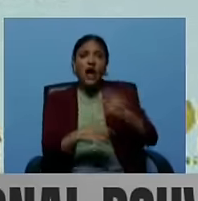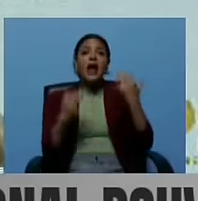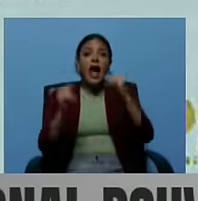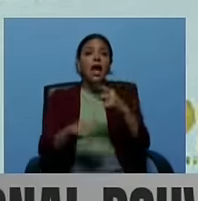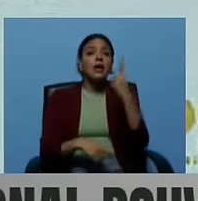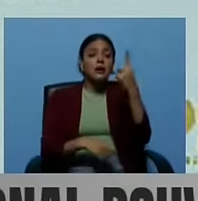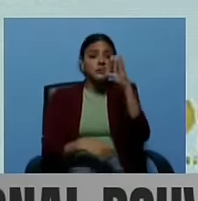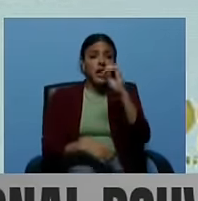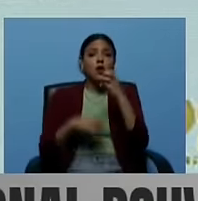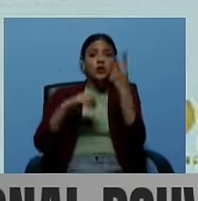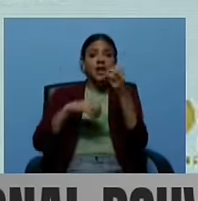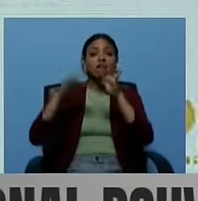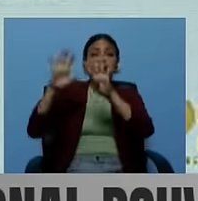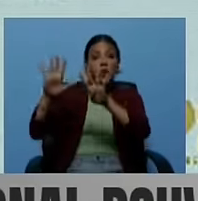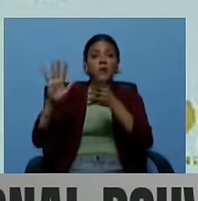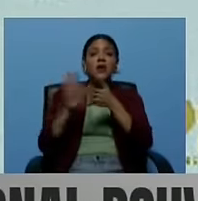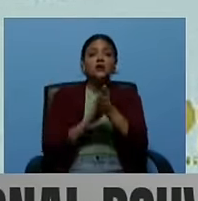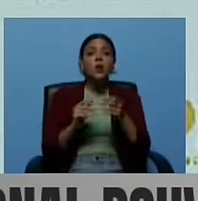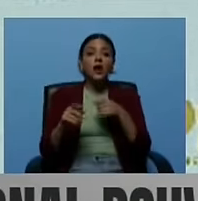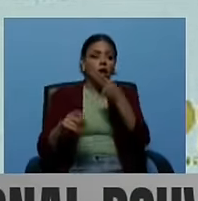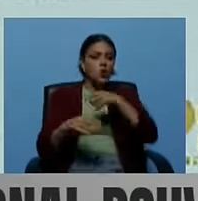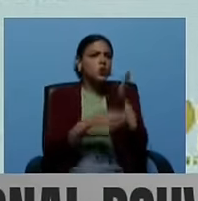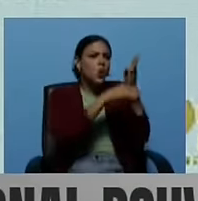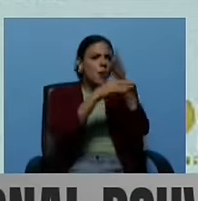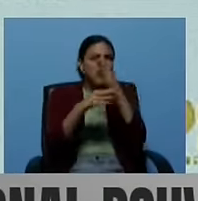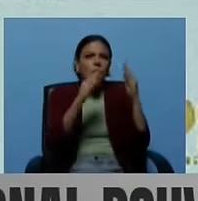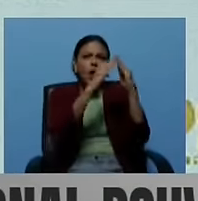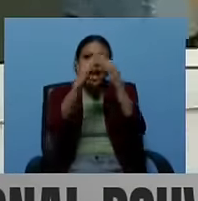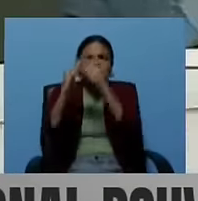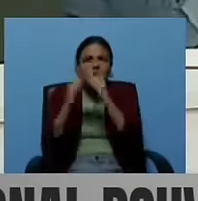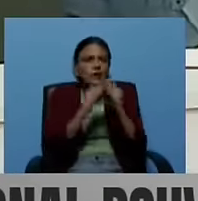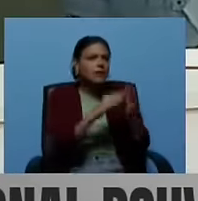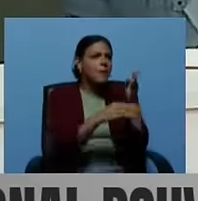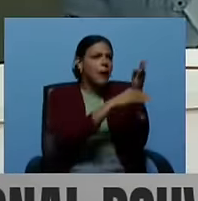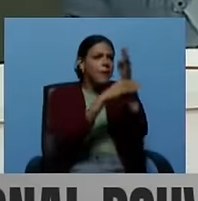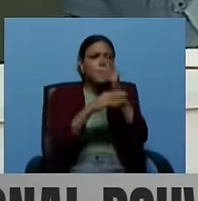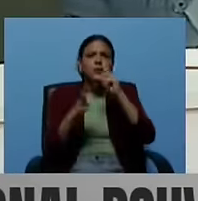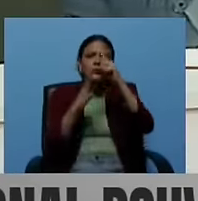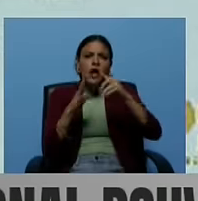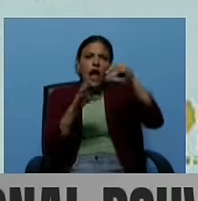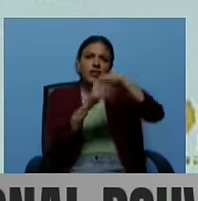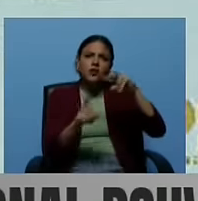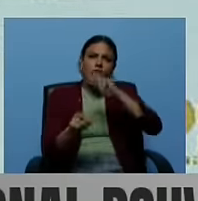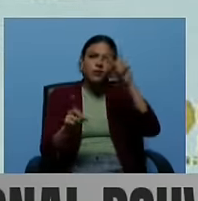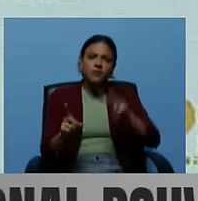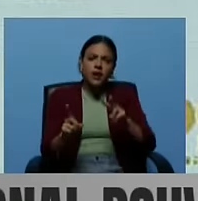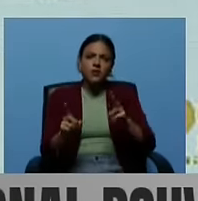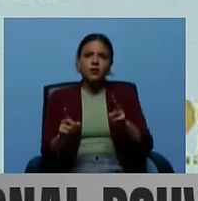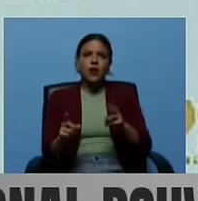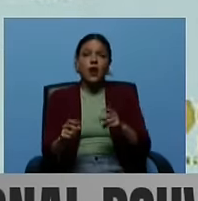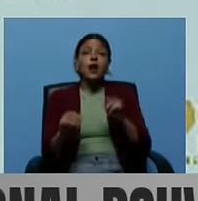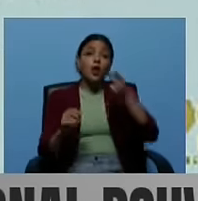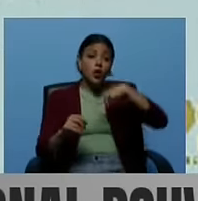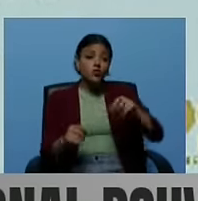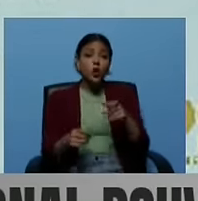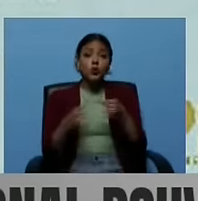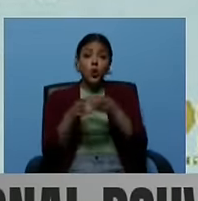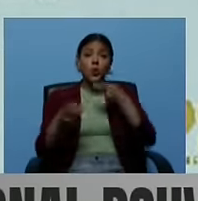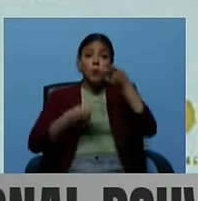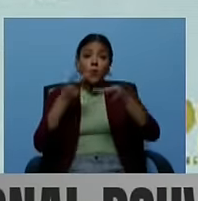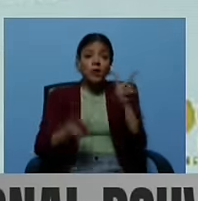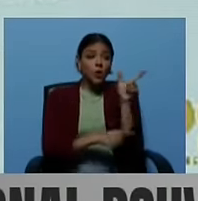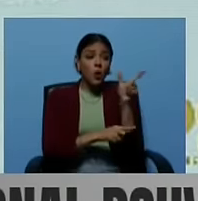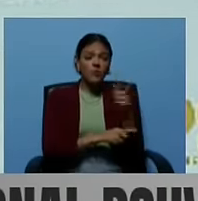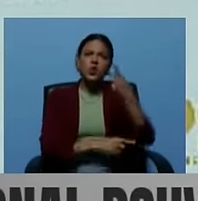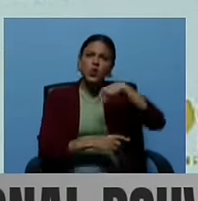1.039 actividades de casa por casa, 1.039 en todo el país. El partido va a la casa de